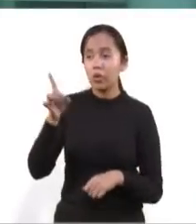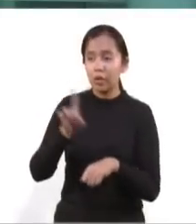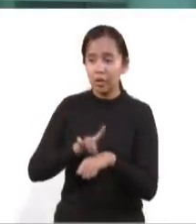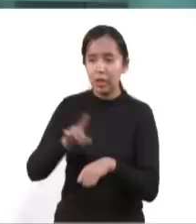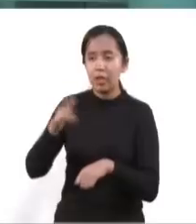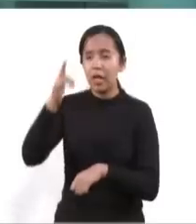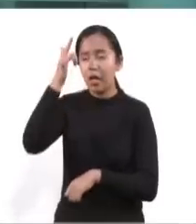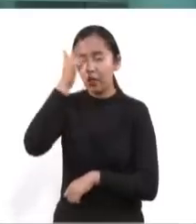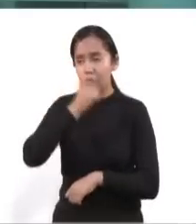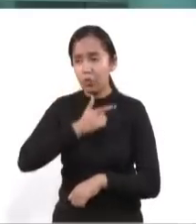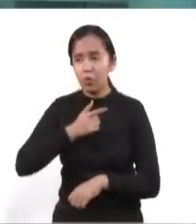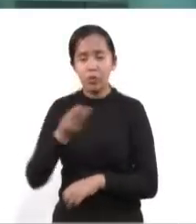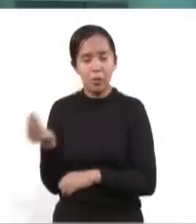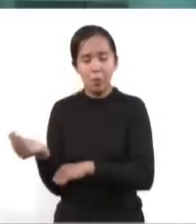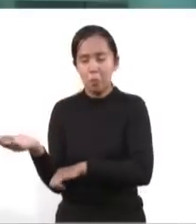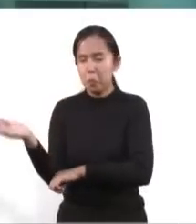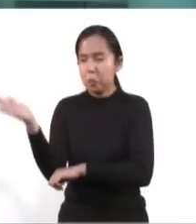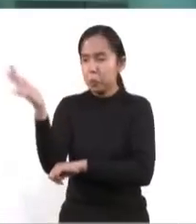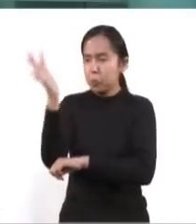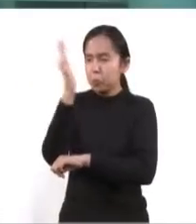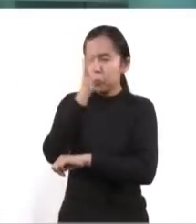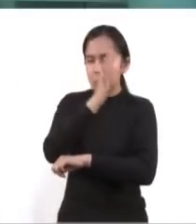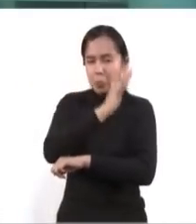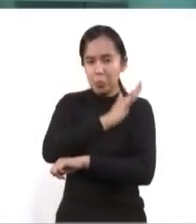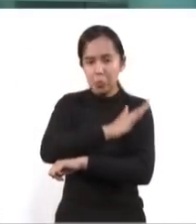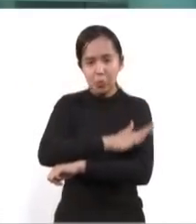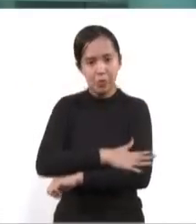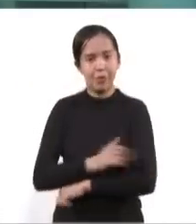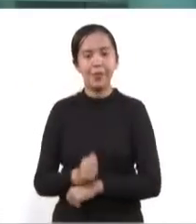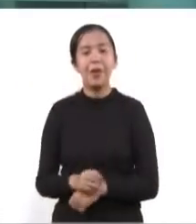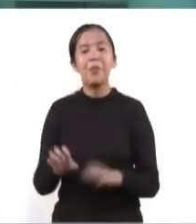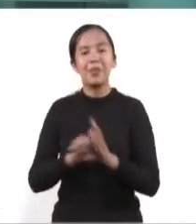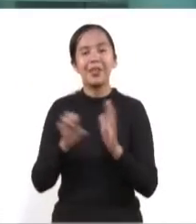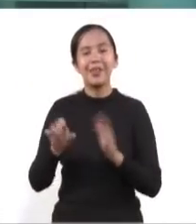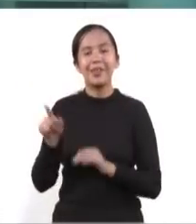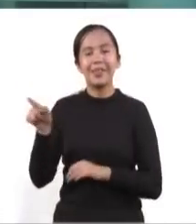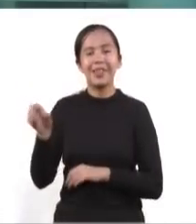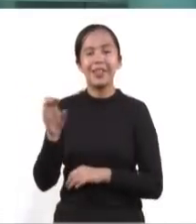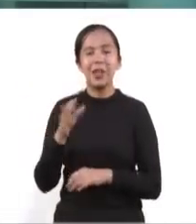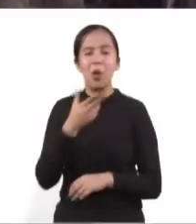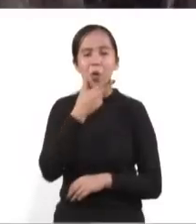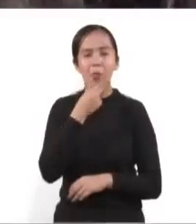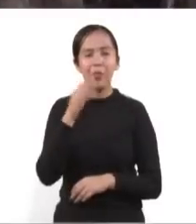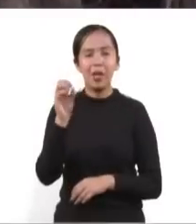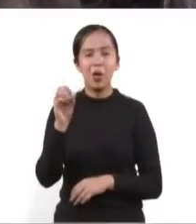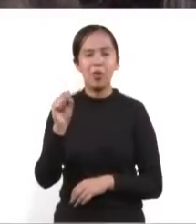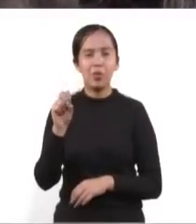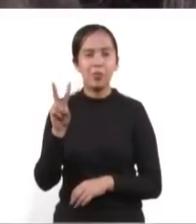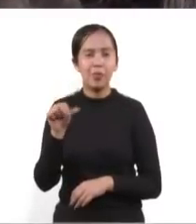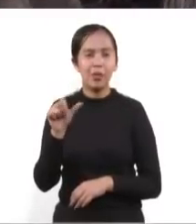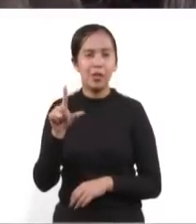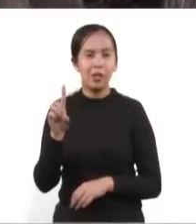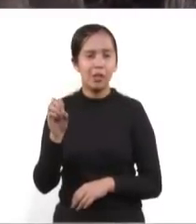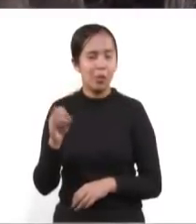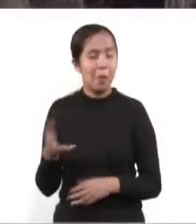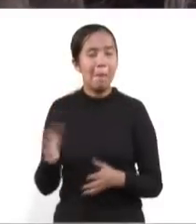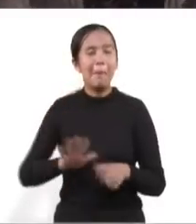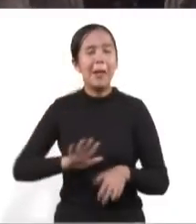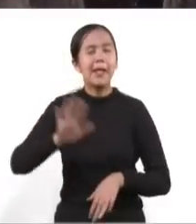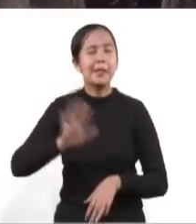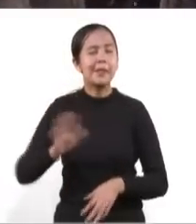por eso ahorita a Osvaldo que anda por ahí, le comentaban que aquí vivía, ¿no? Se vino a vivir aquí. Y con ello